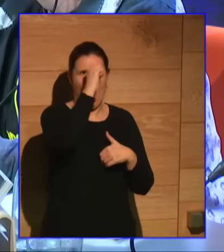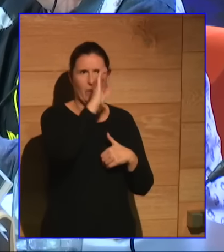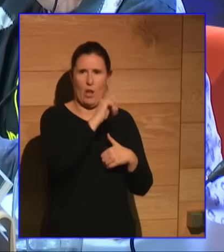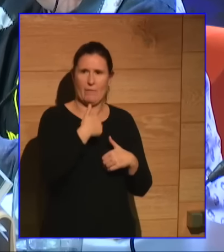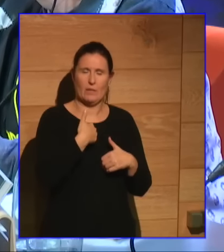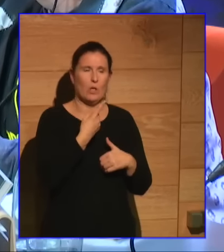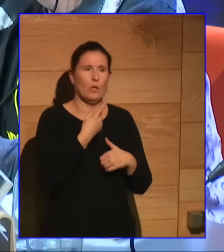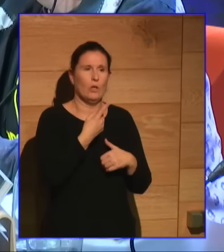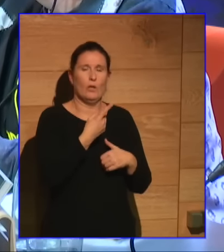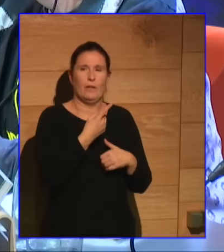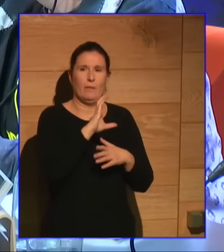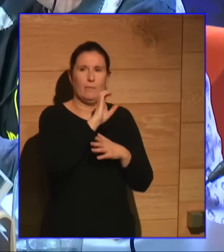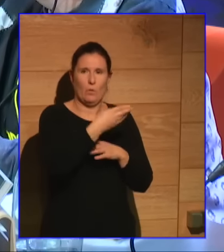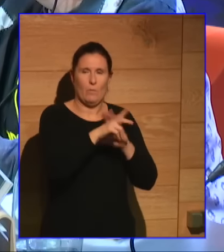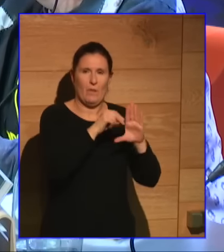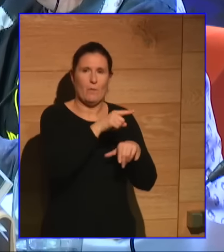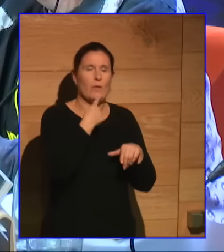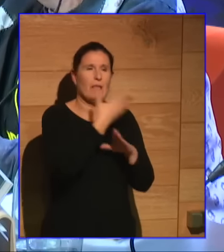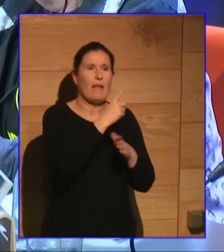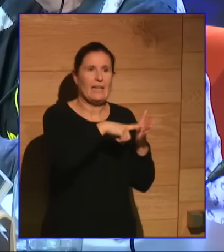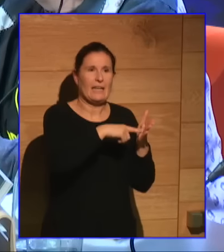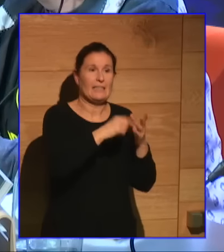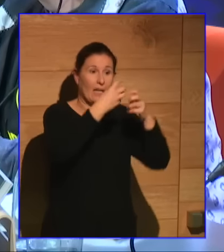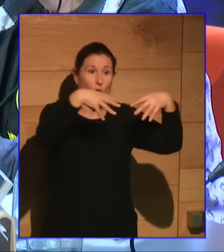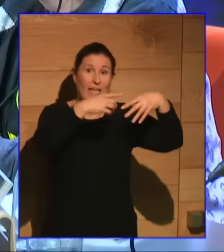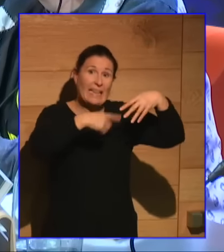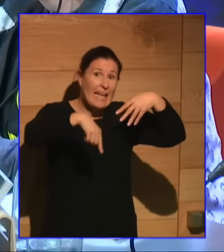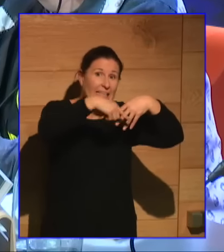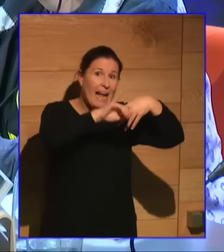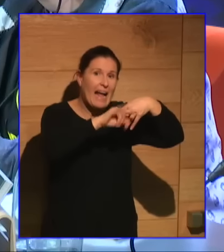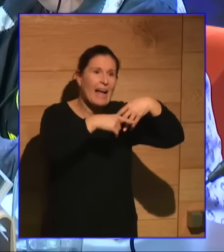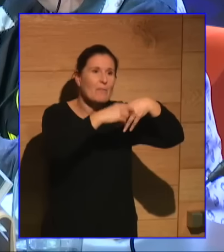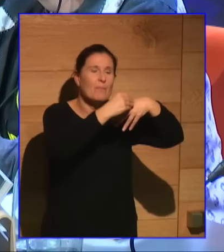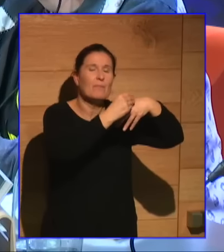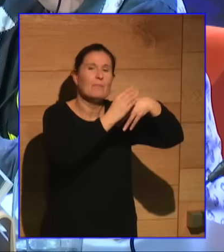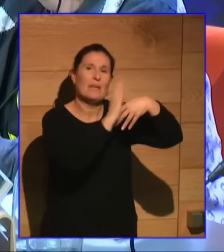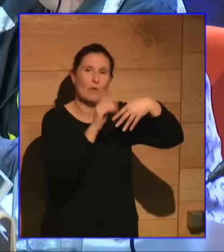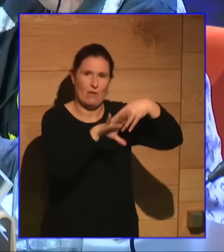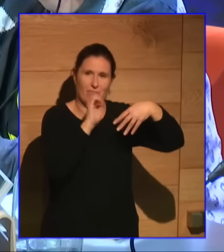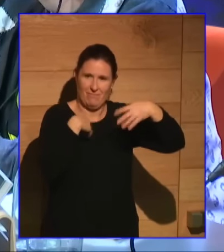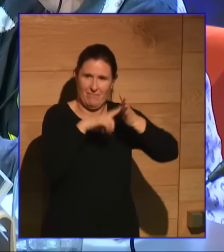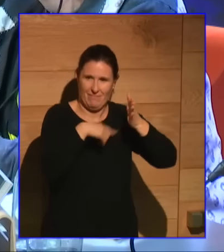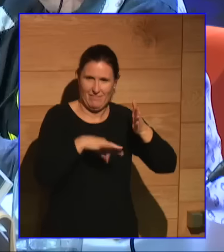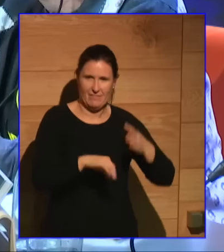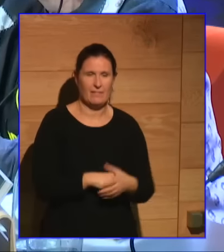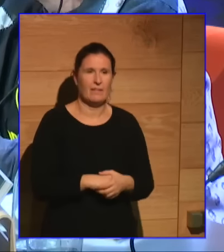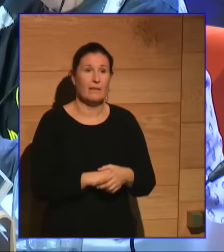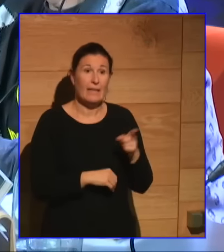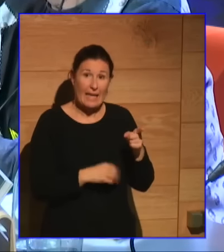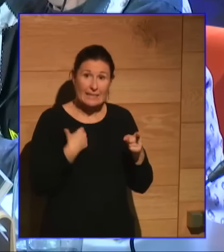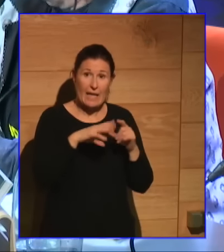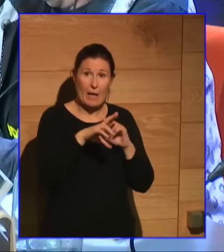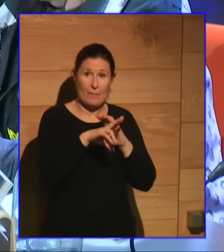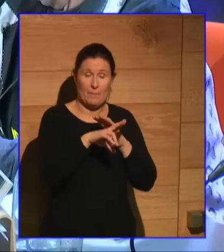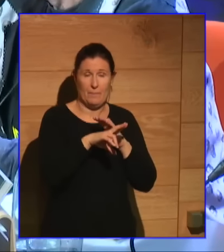al videoclub y me alquilaban las películas de las que estaban detrás de la cortina. ¡Oh! Y esa película me la